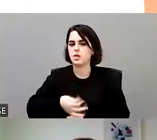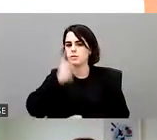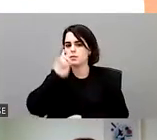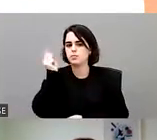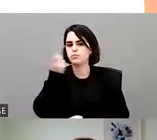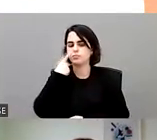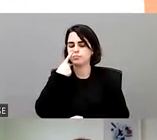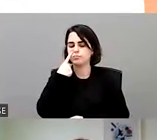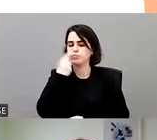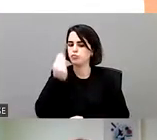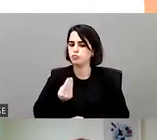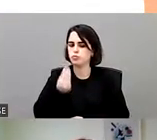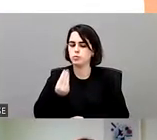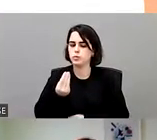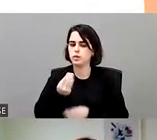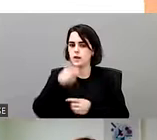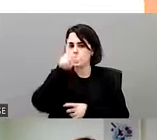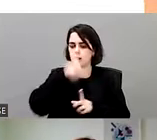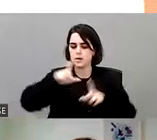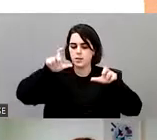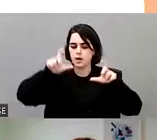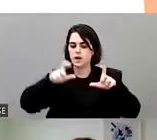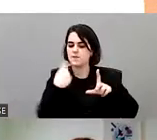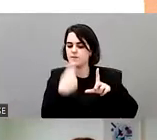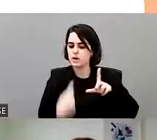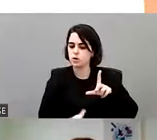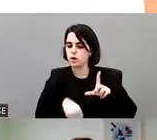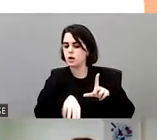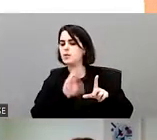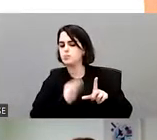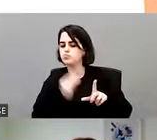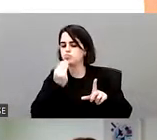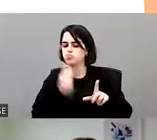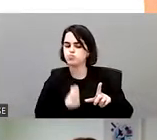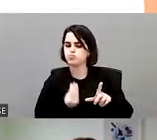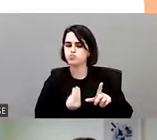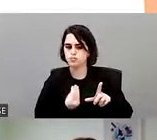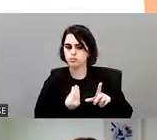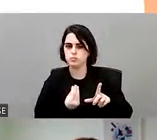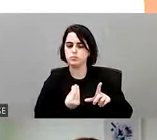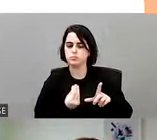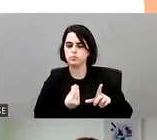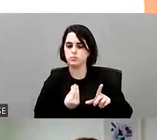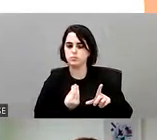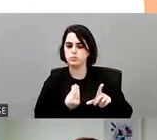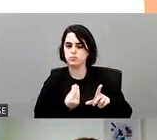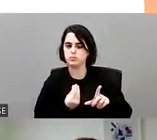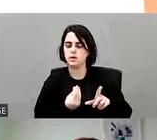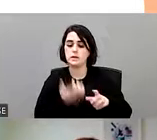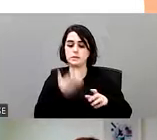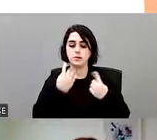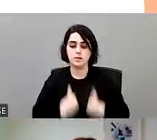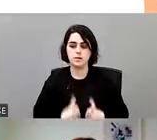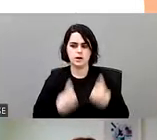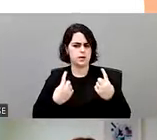y comprensión de las imágenes y pictogramas que se le ponen por delante cuando se las ponen por primera vez,